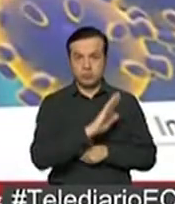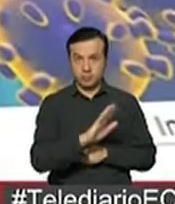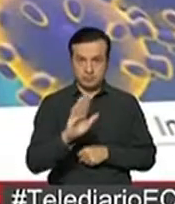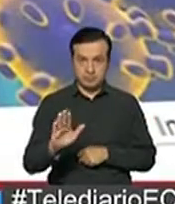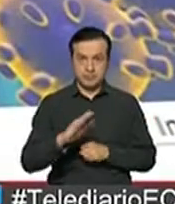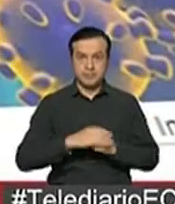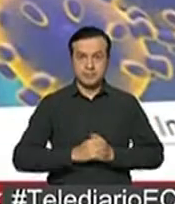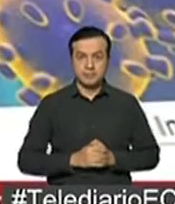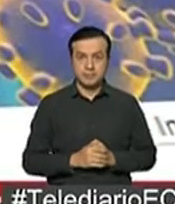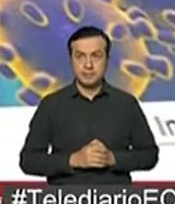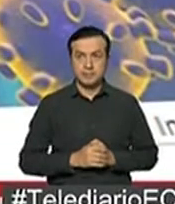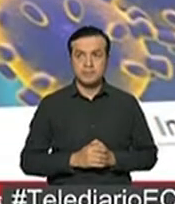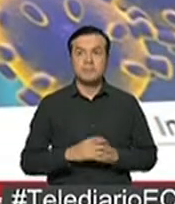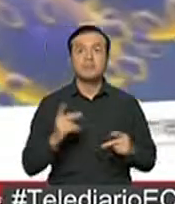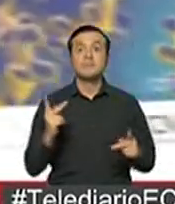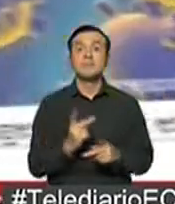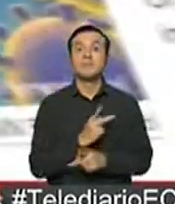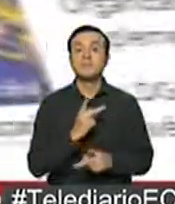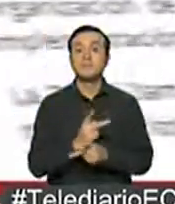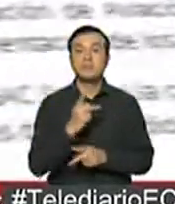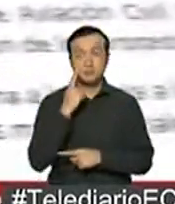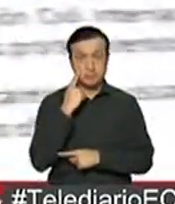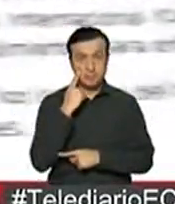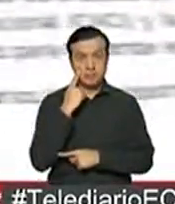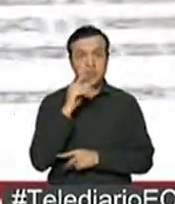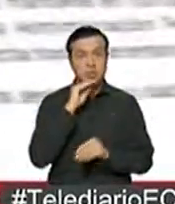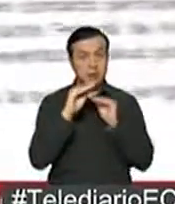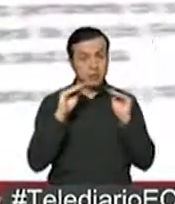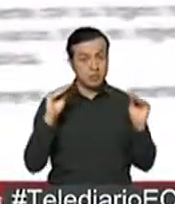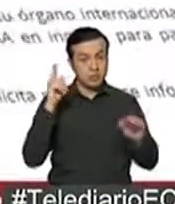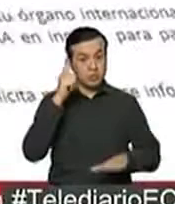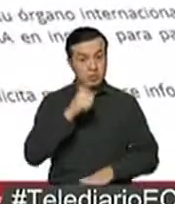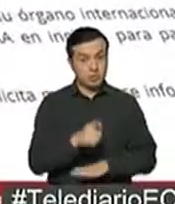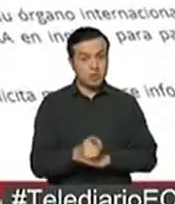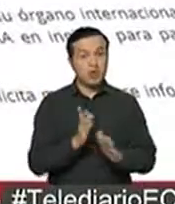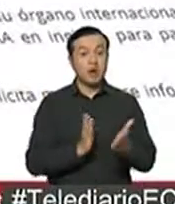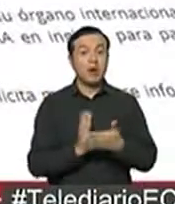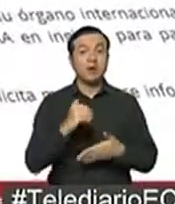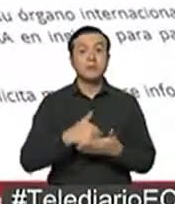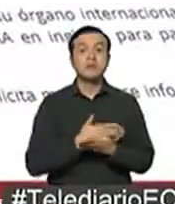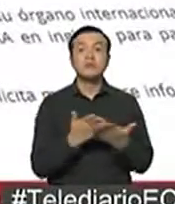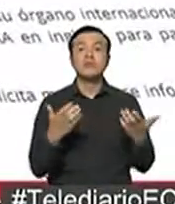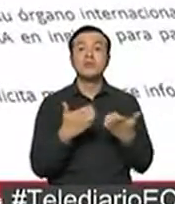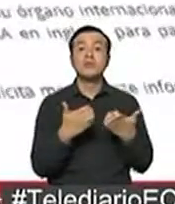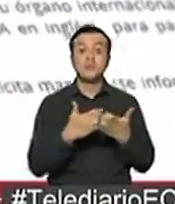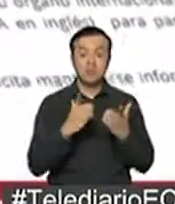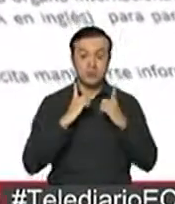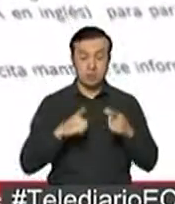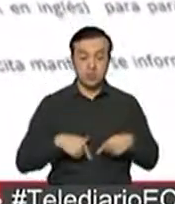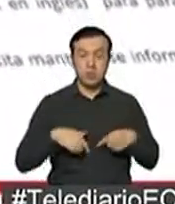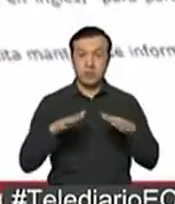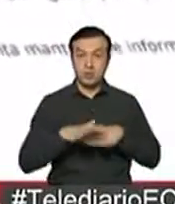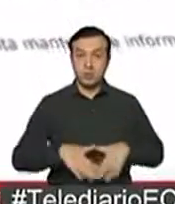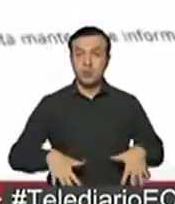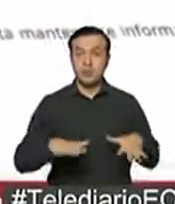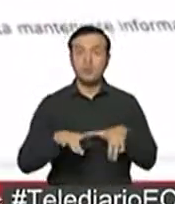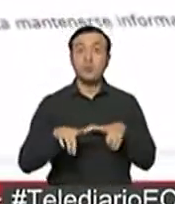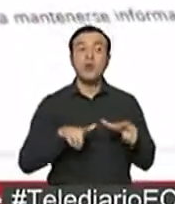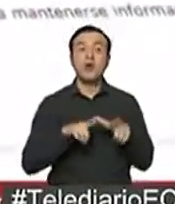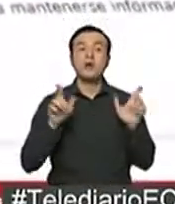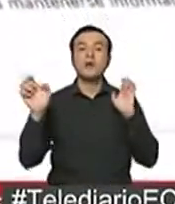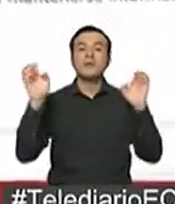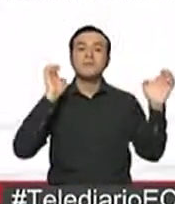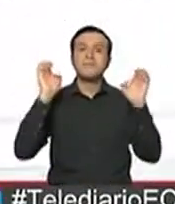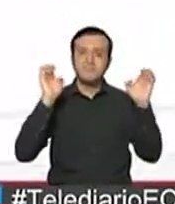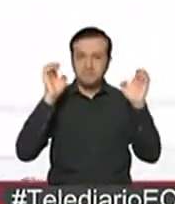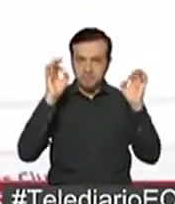aéreo ante la amenaza del coronavirus se ha dispuesto el acceso de equipos de salud y su ubicación en puntos estratégicos